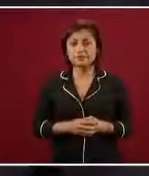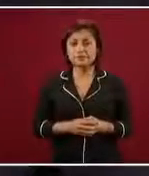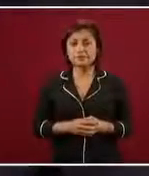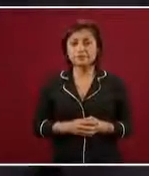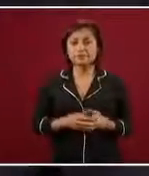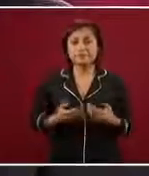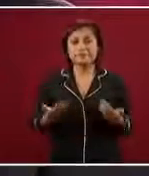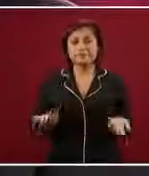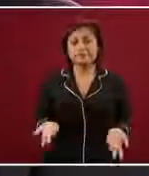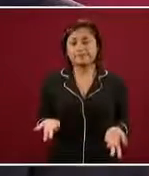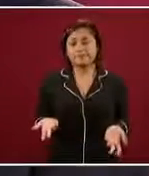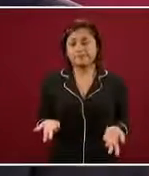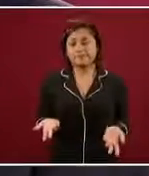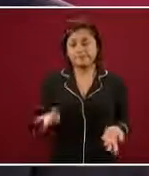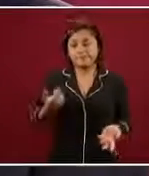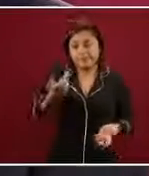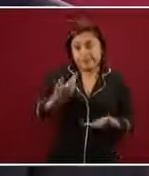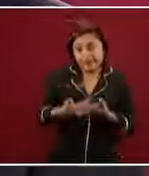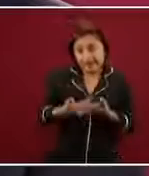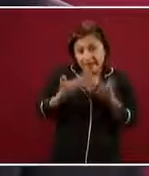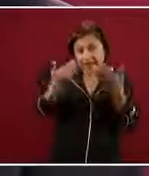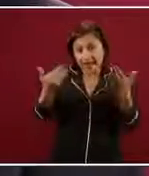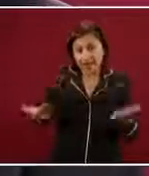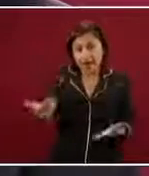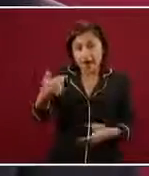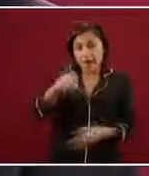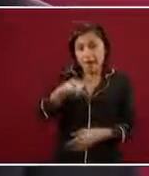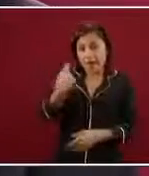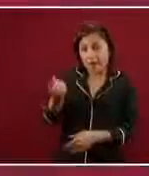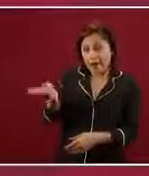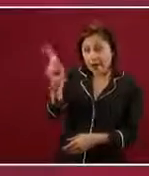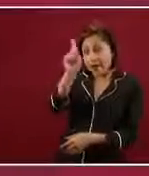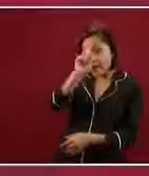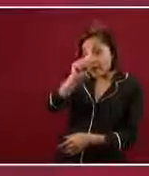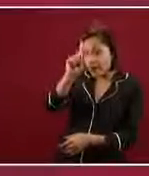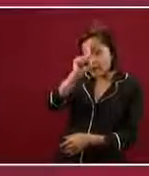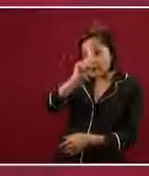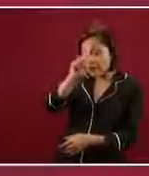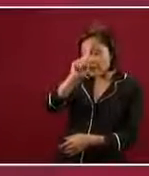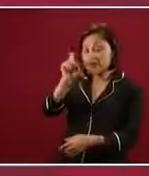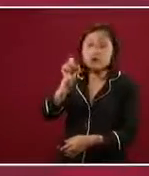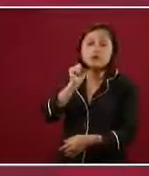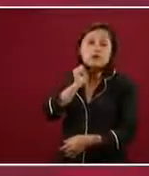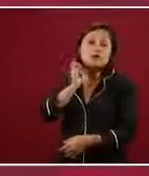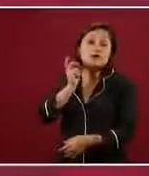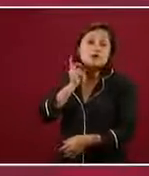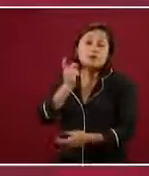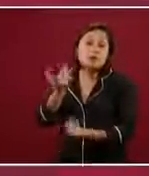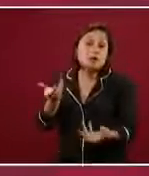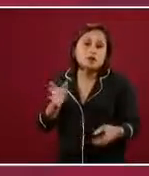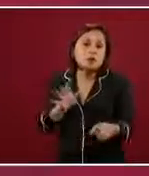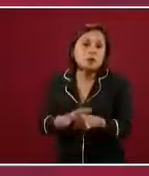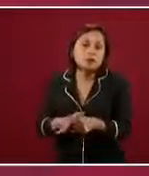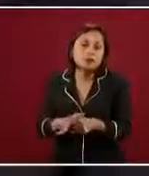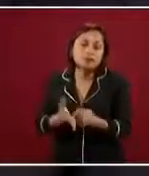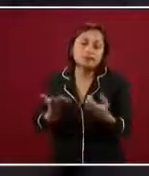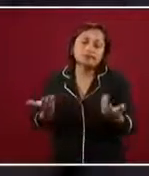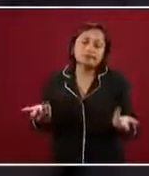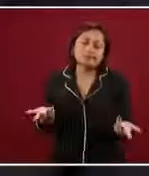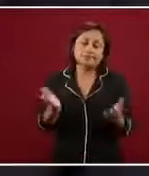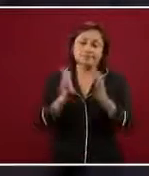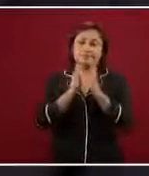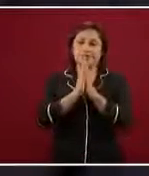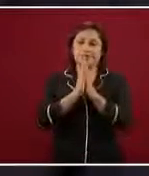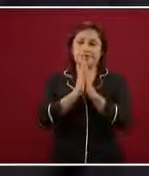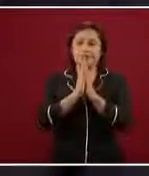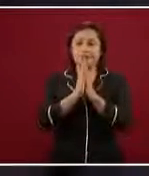¿qué les recomiendo, pues, a los legisladores? Pues que escojan,